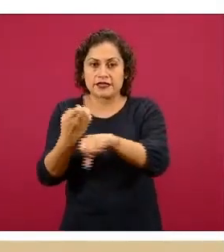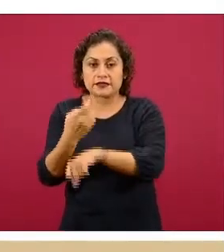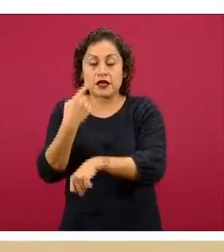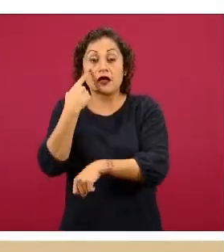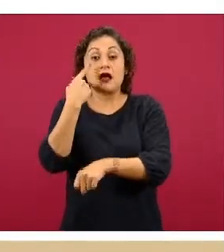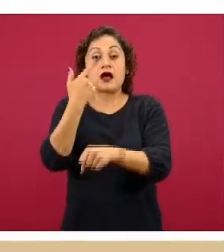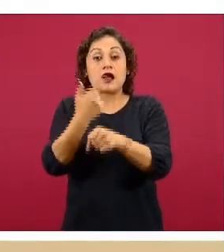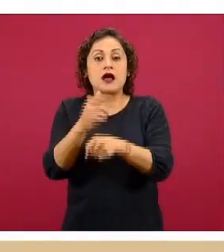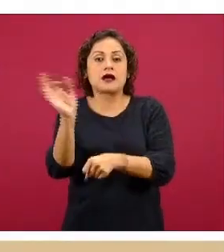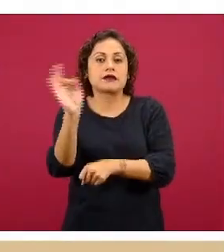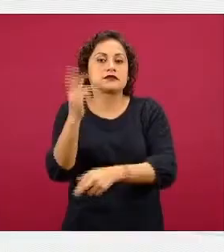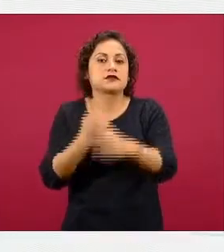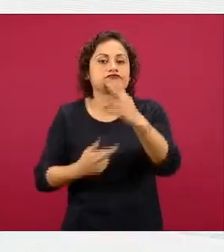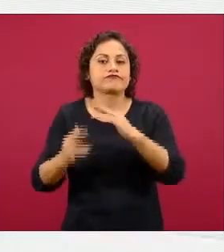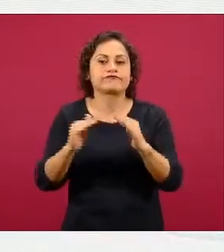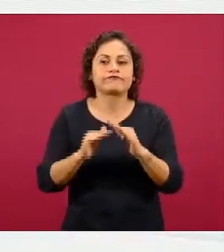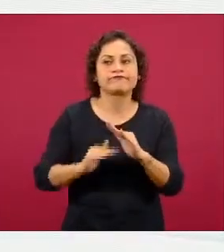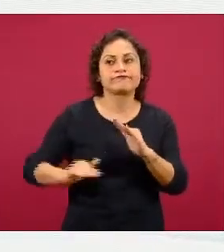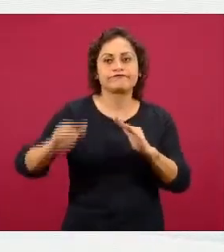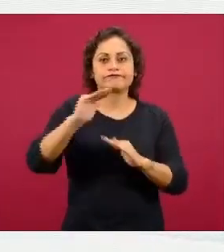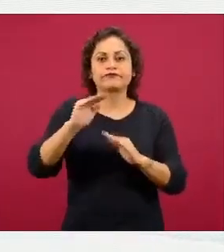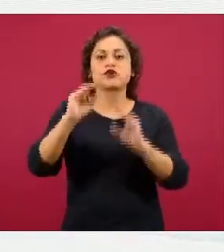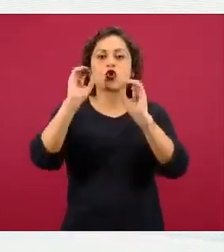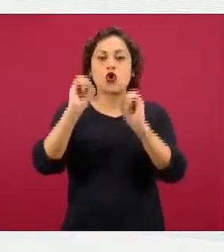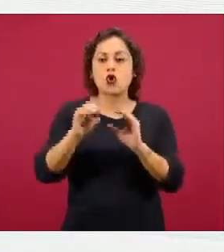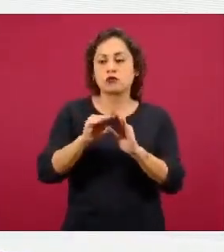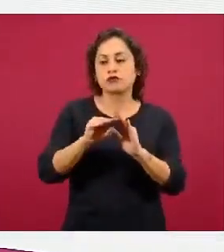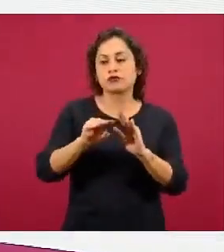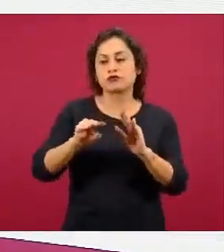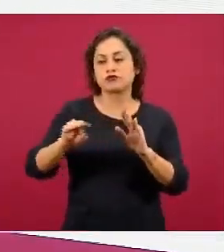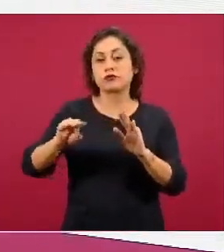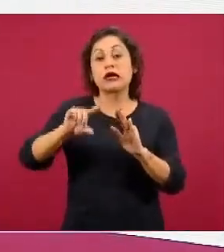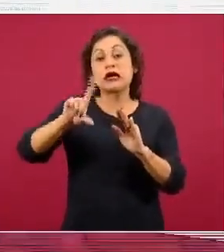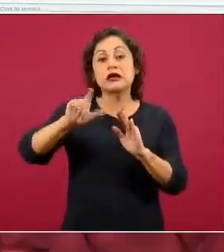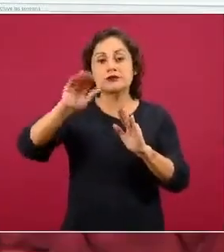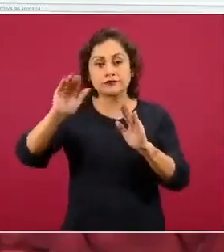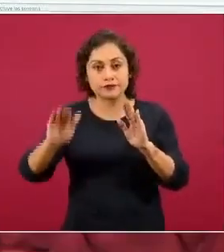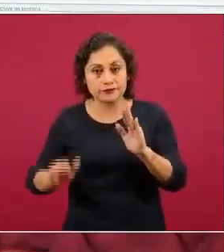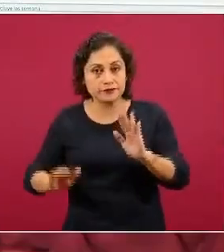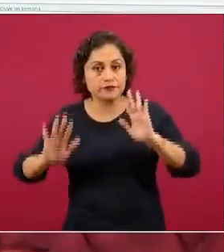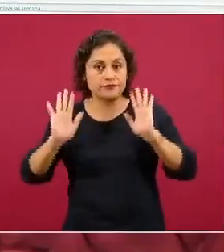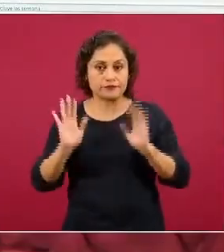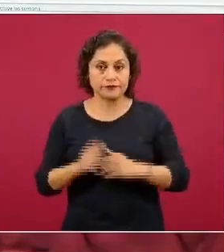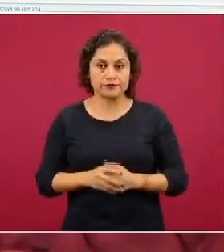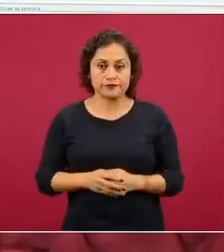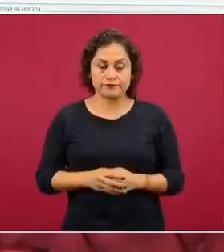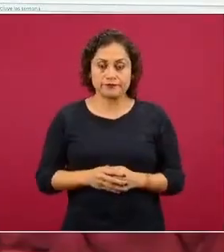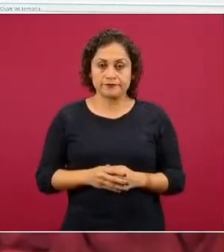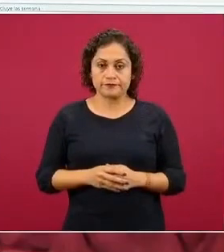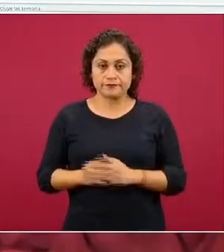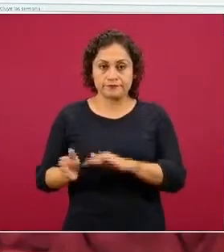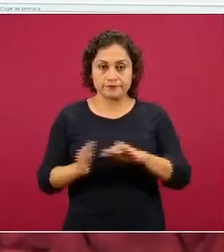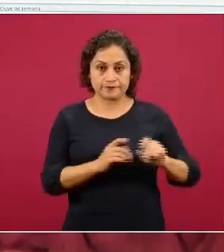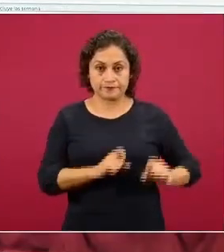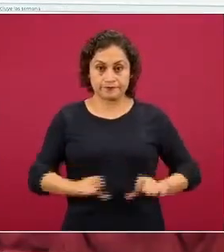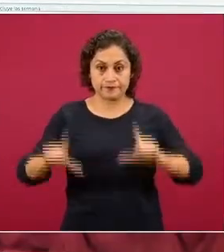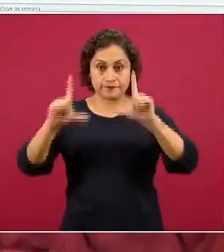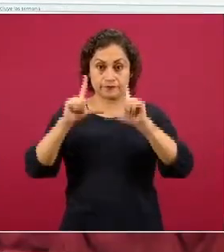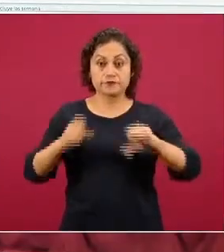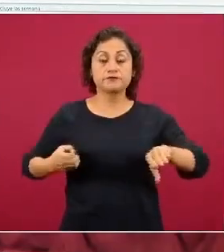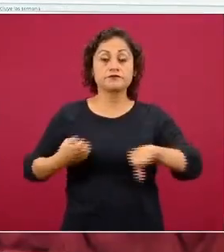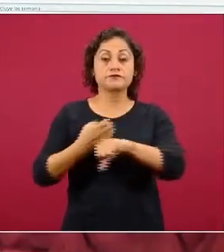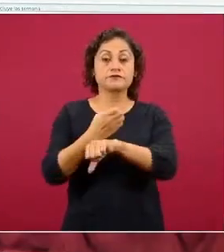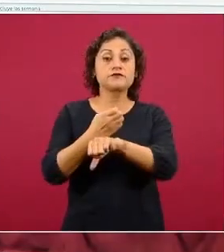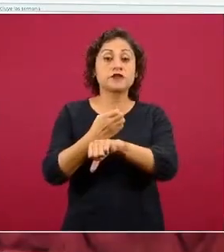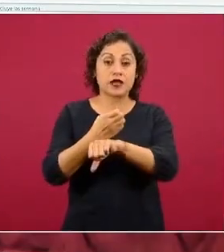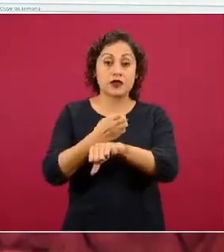de un ascenso o que se quede en esta meseta para después descender. La siguiente, por favor. Estado